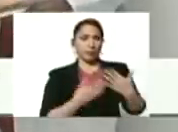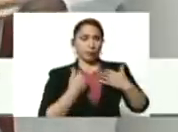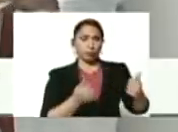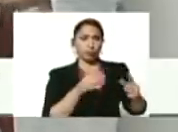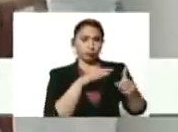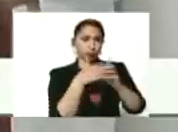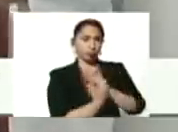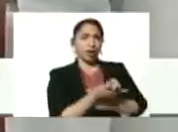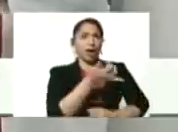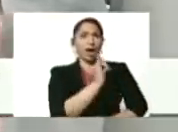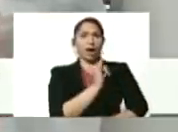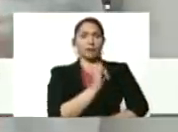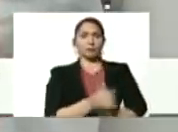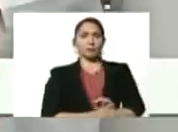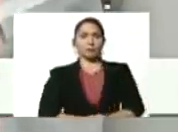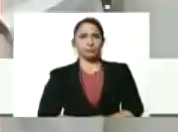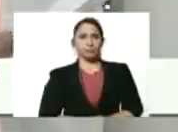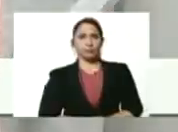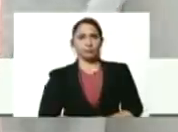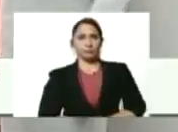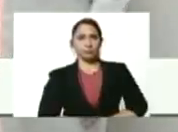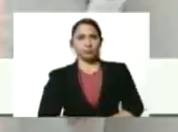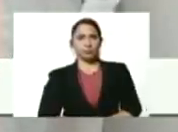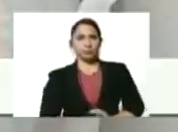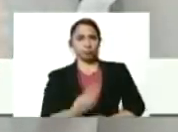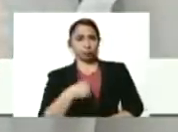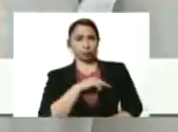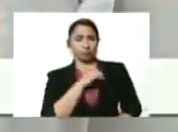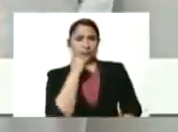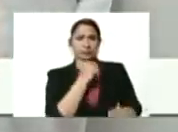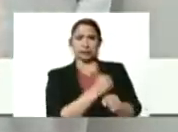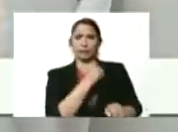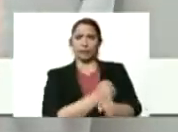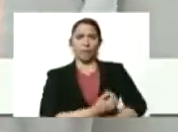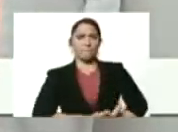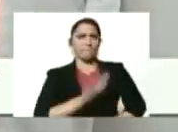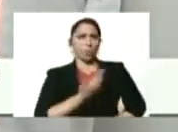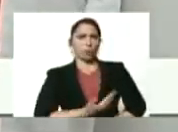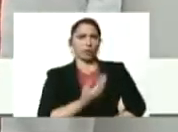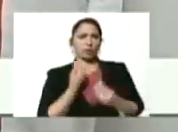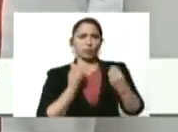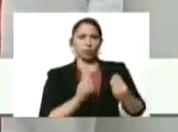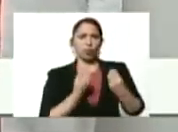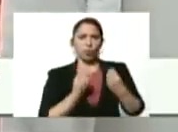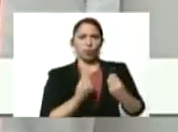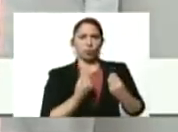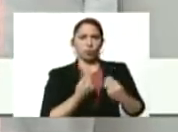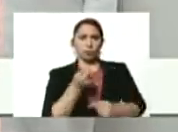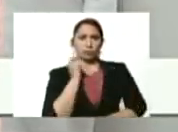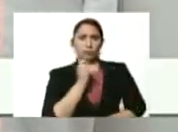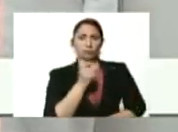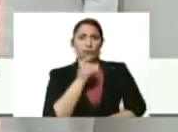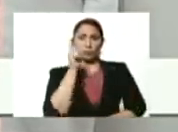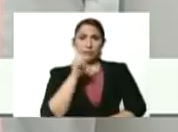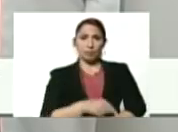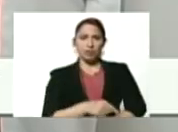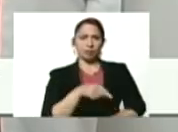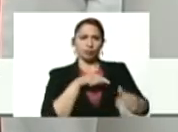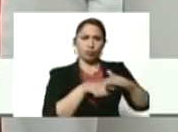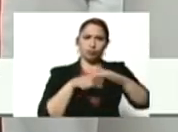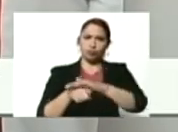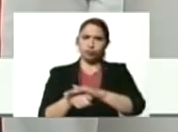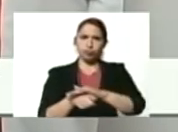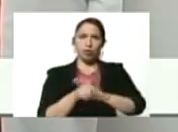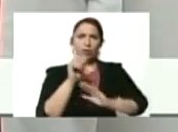esa estructura. Hemos realizado trabajos importantes, presidente, como la aplicación de pintura en paredes, fachadas externas e internas, instalación